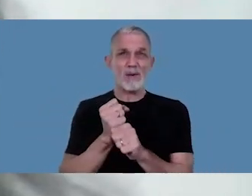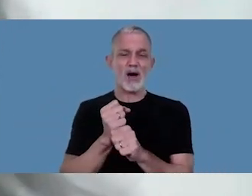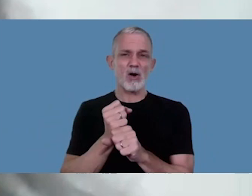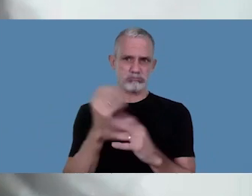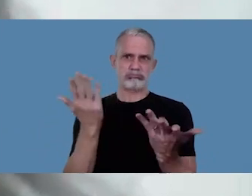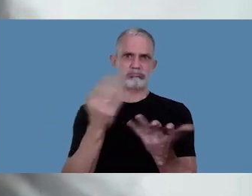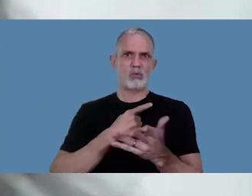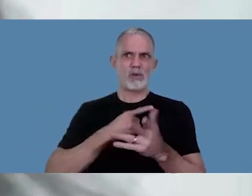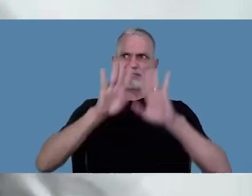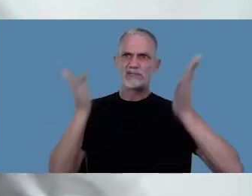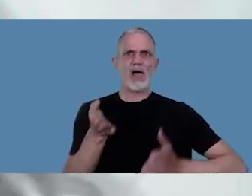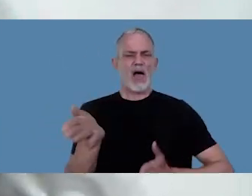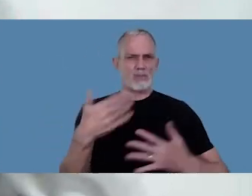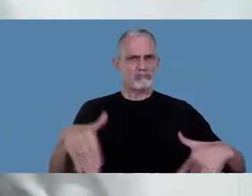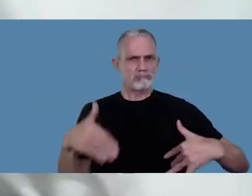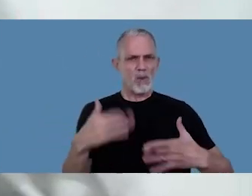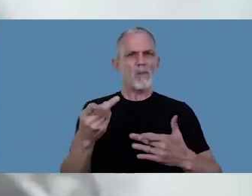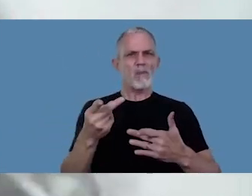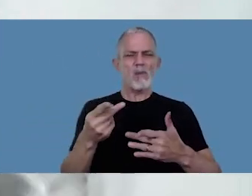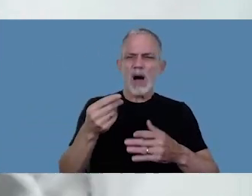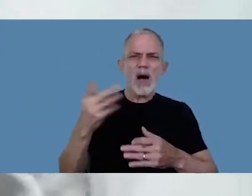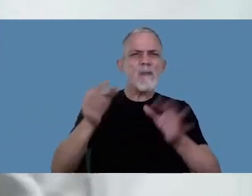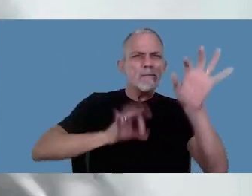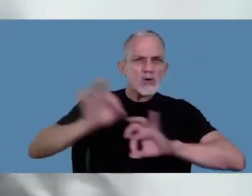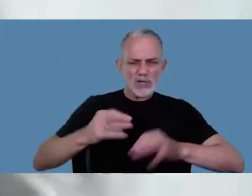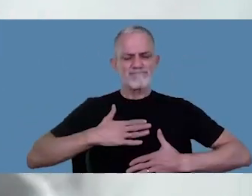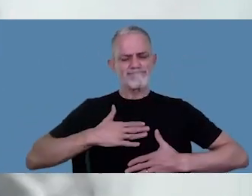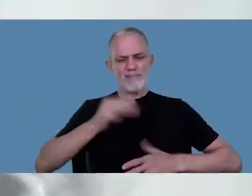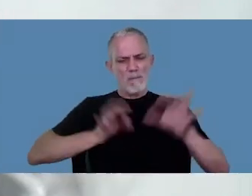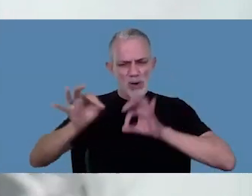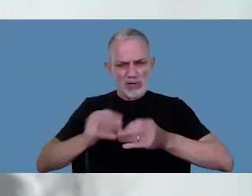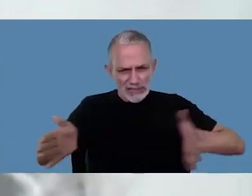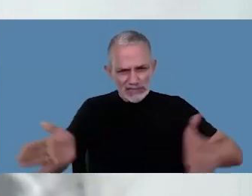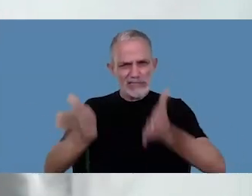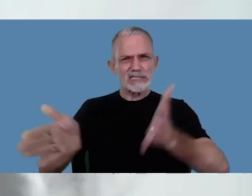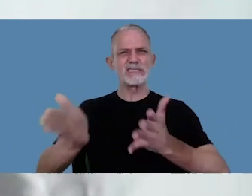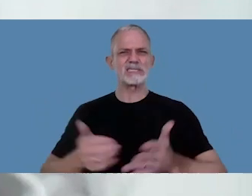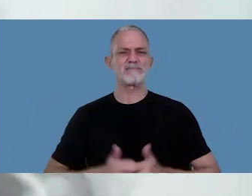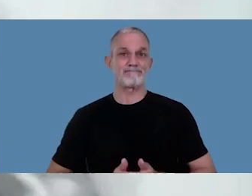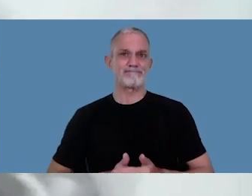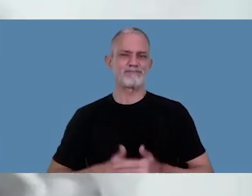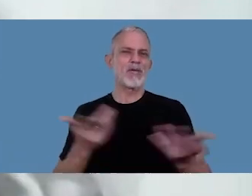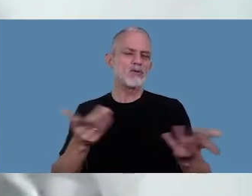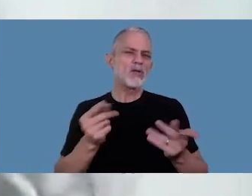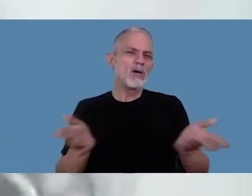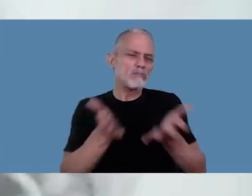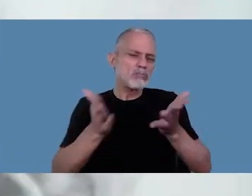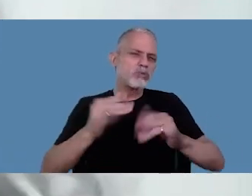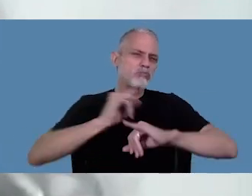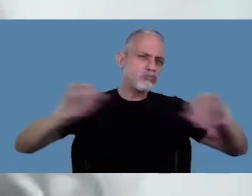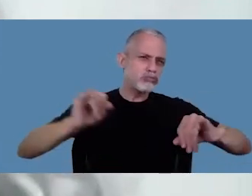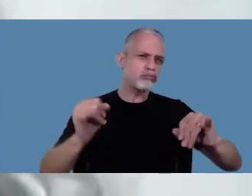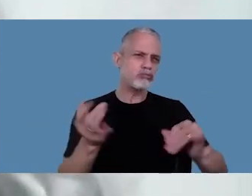académico importante, podemos generar proyectos y darle impulso y fomentarlos